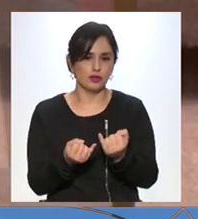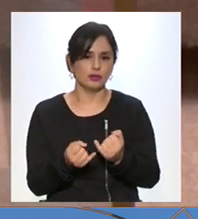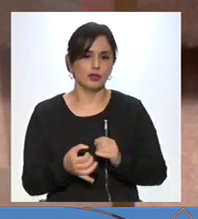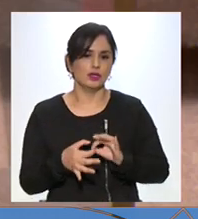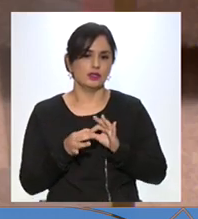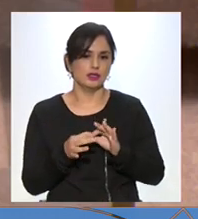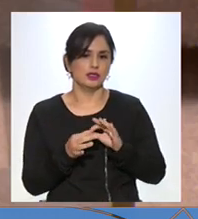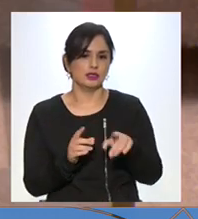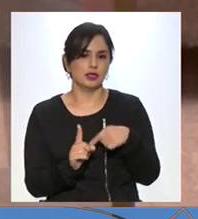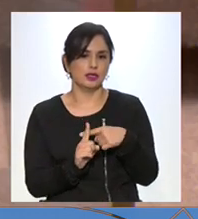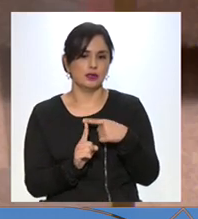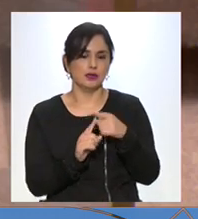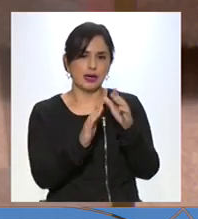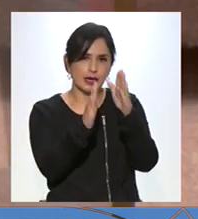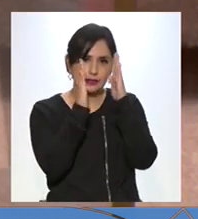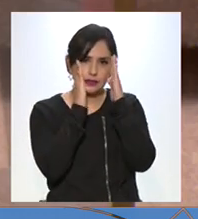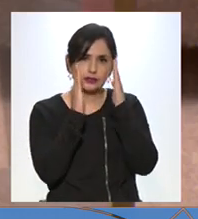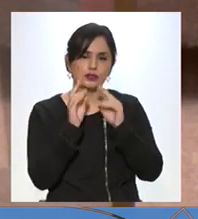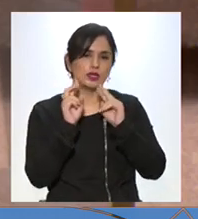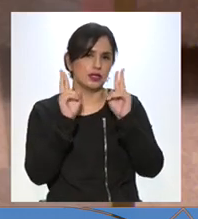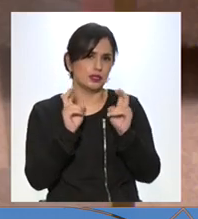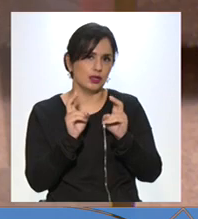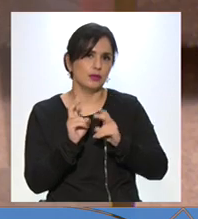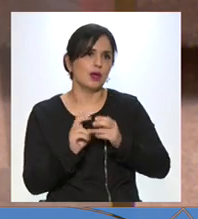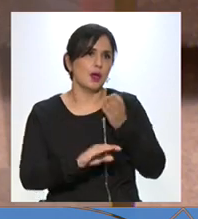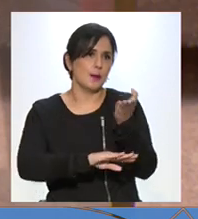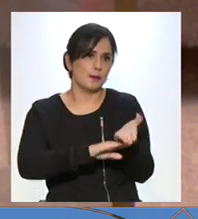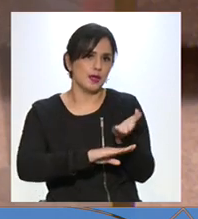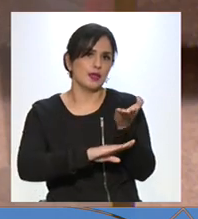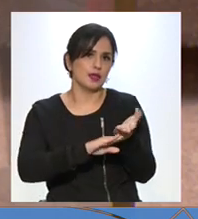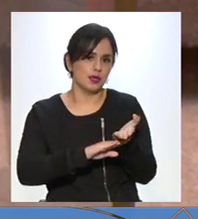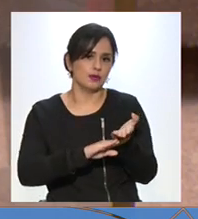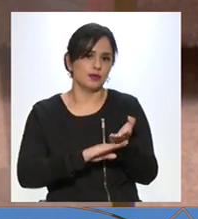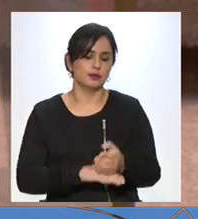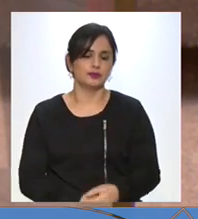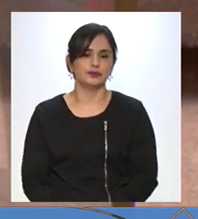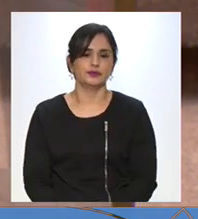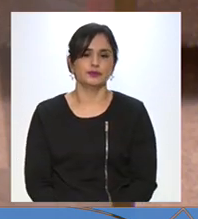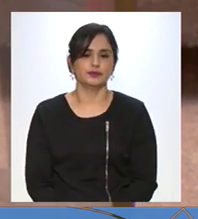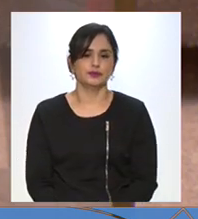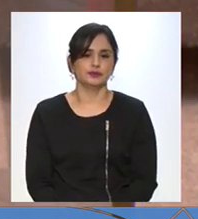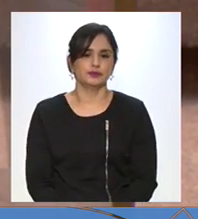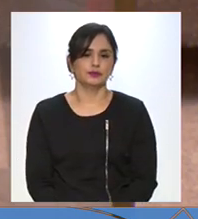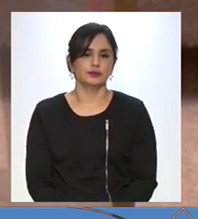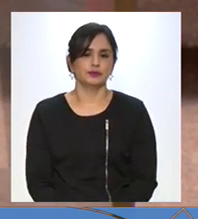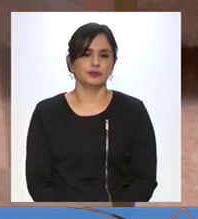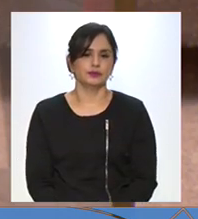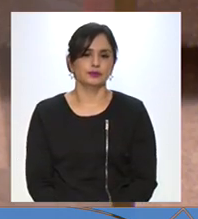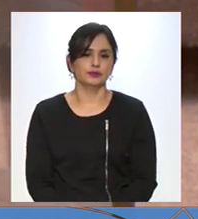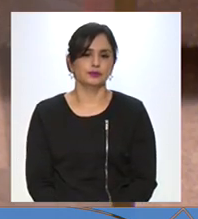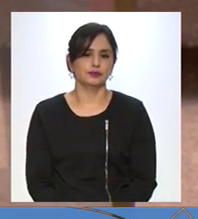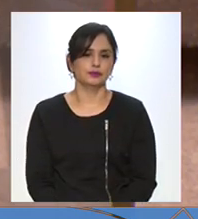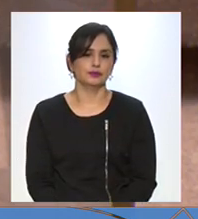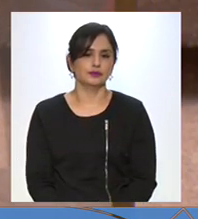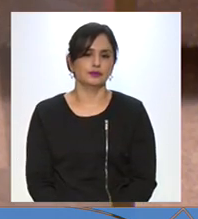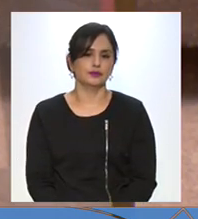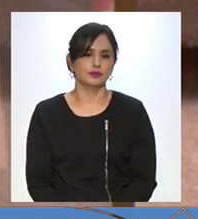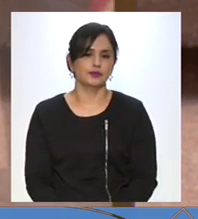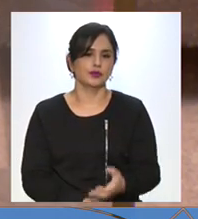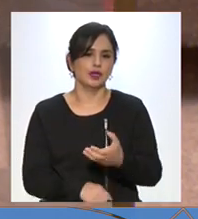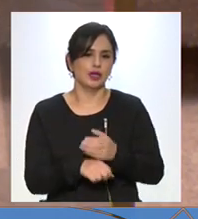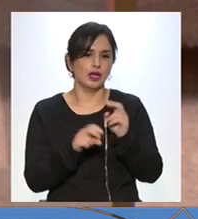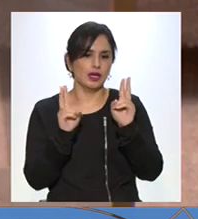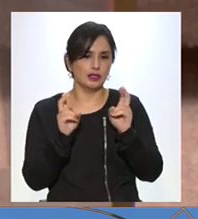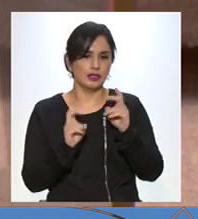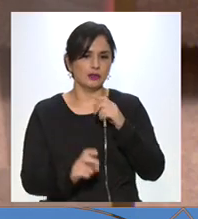además la atención respecto de lo que veníamos pidiendo, Presidente, por su intermedio, Presidenta. Ahora, hay temas que nos